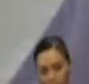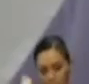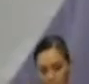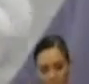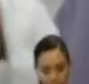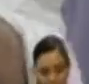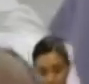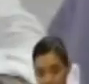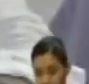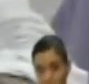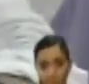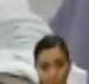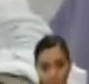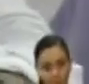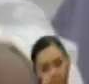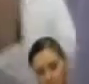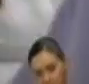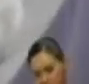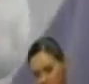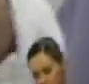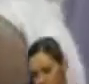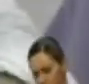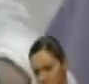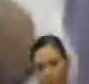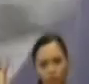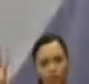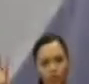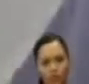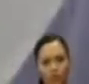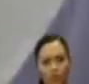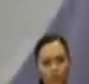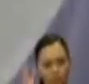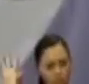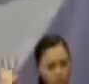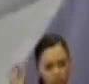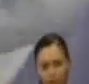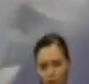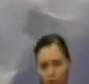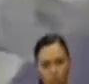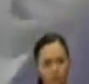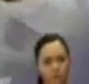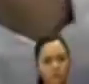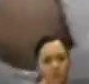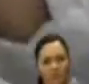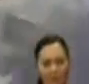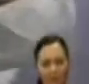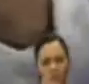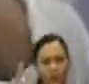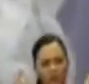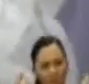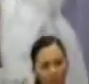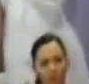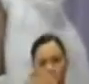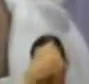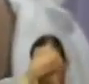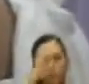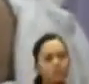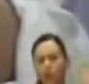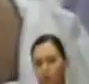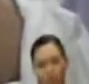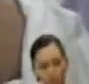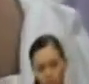de vanguardia, de última tecnología para todo esto, ¿no? Para el crimen organizado, lavado de dinero, secuestro, etcétera.